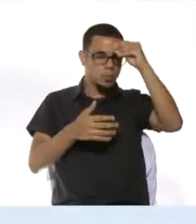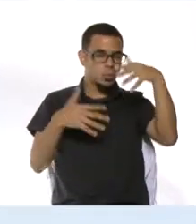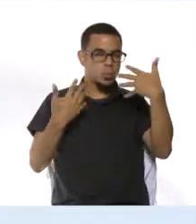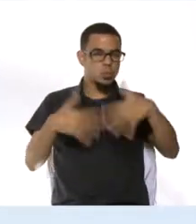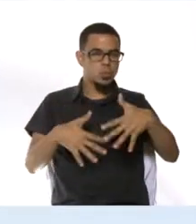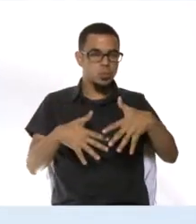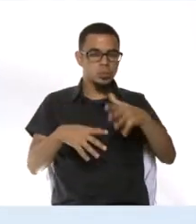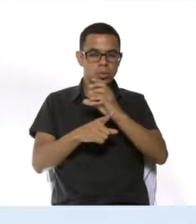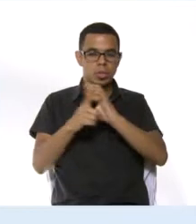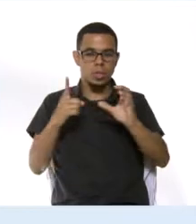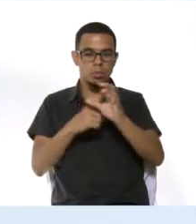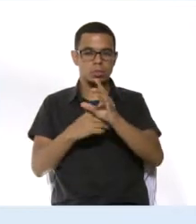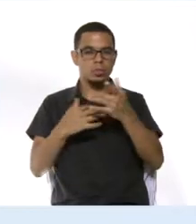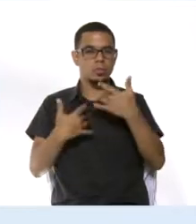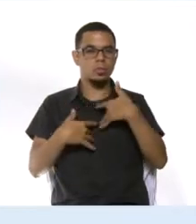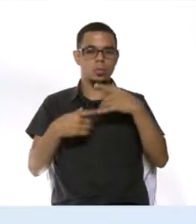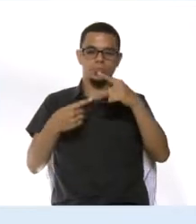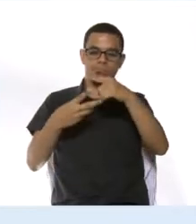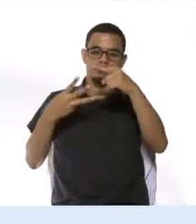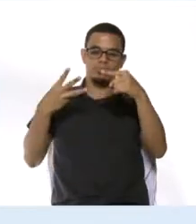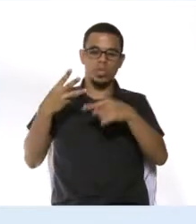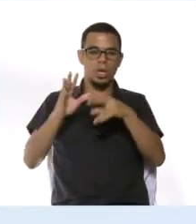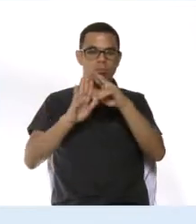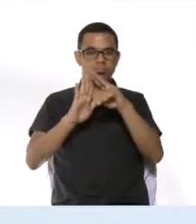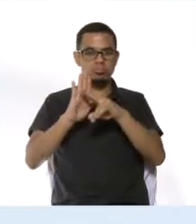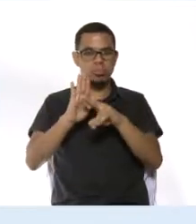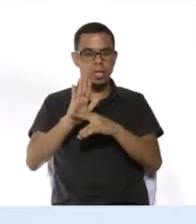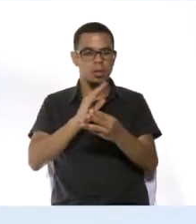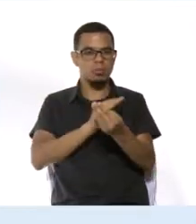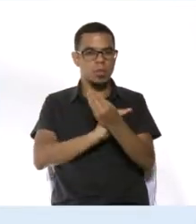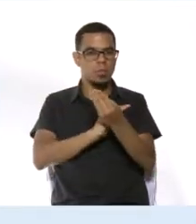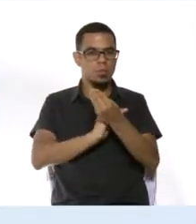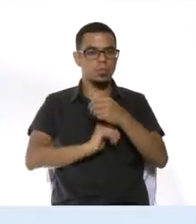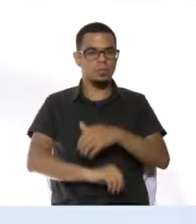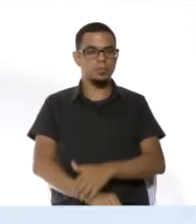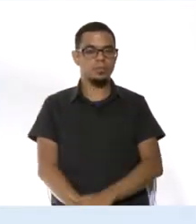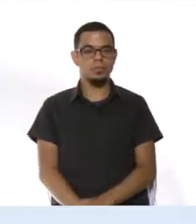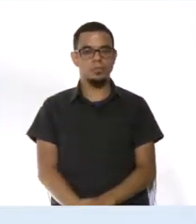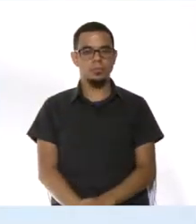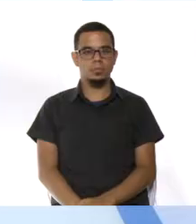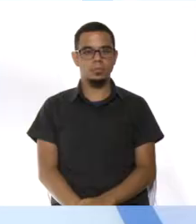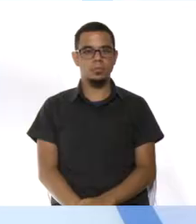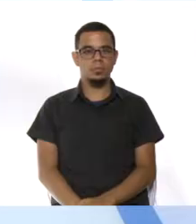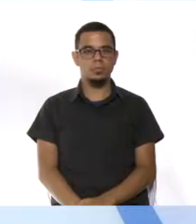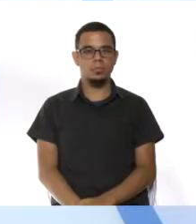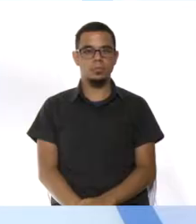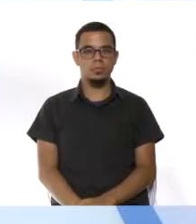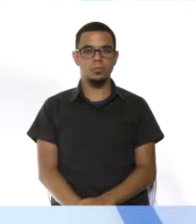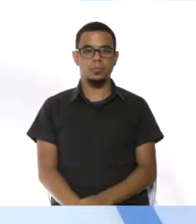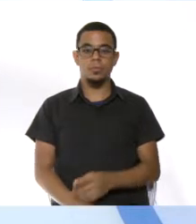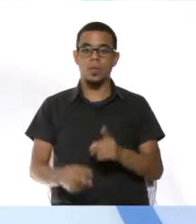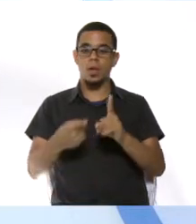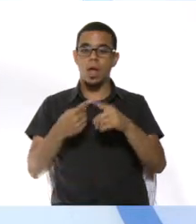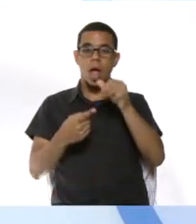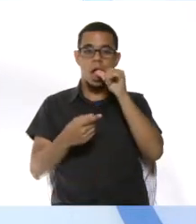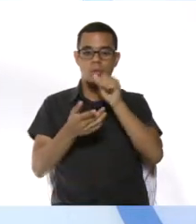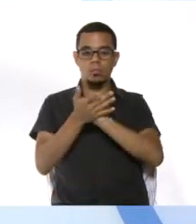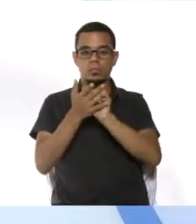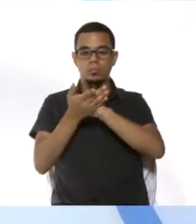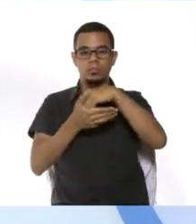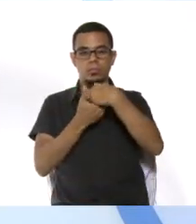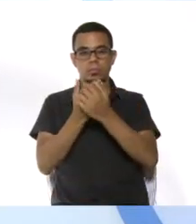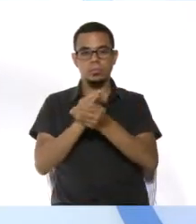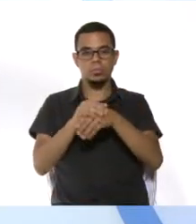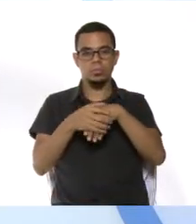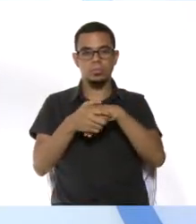recreación, es necesario que recordemos las medidas de bioseguridad. Acompáñenme. El lavado frecuentemente